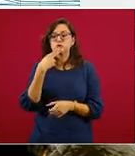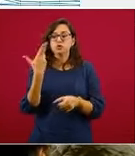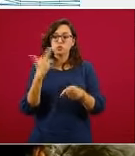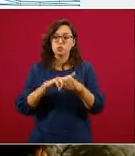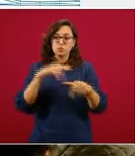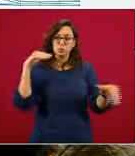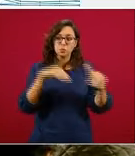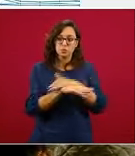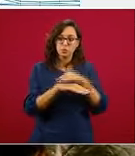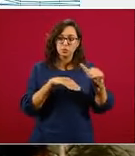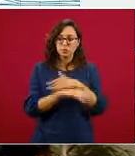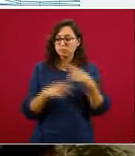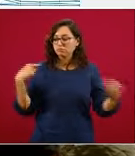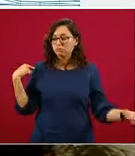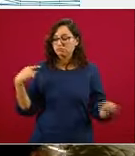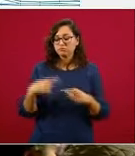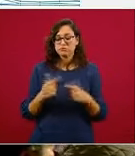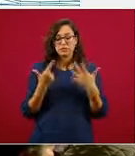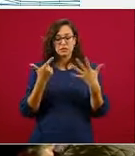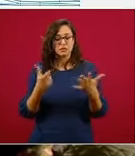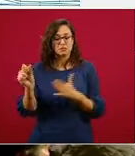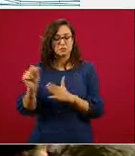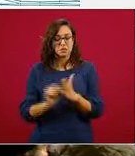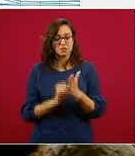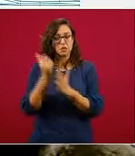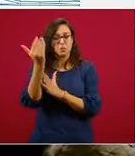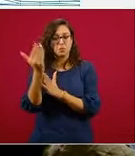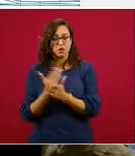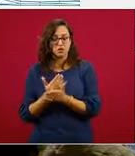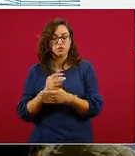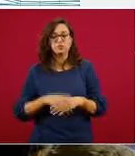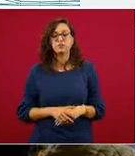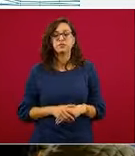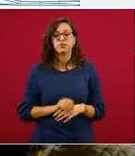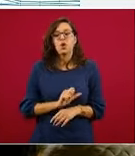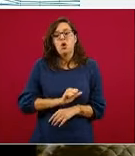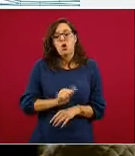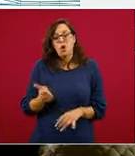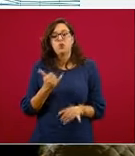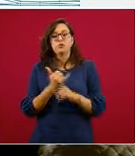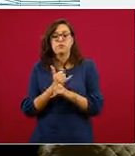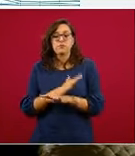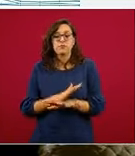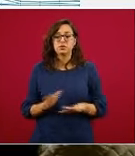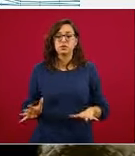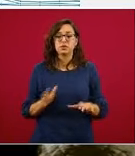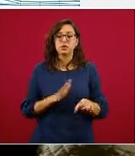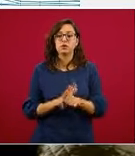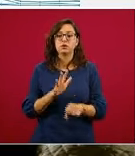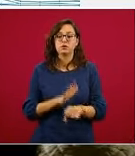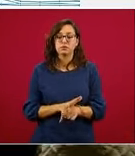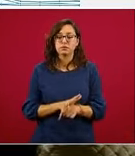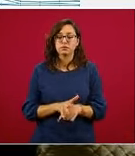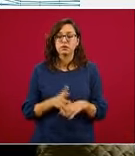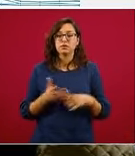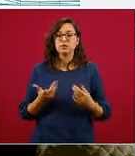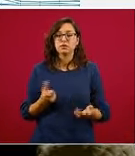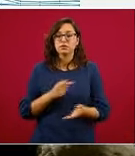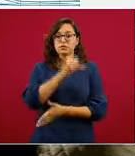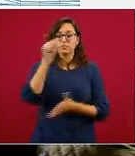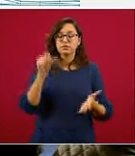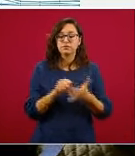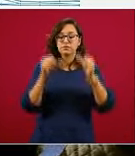un decremento en los últimos 7 meses. Otro dato que recogemos de manera permanente es la demanda de tratamiento en los centros